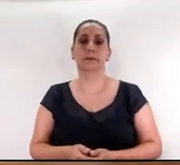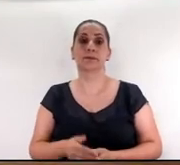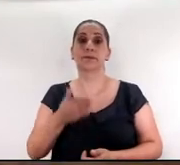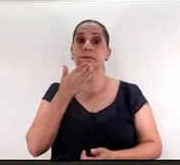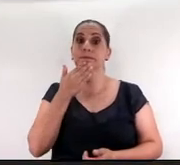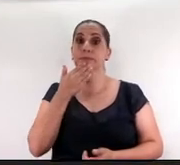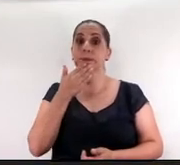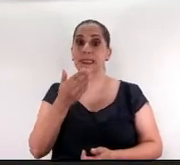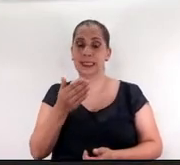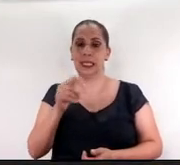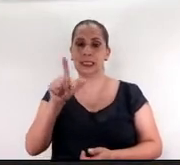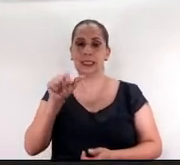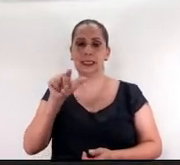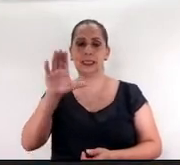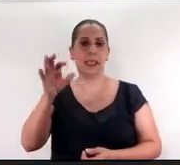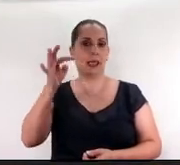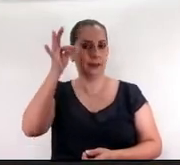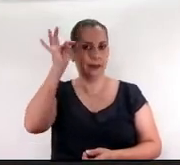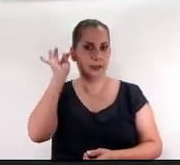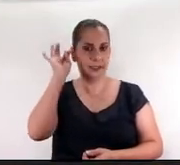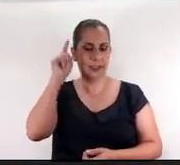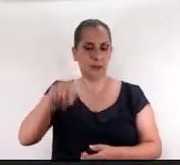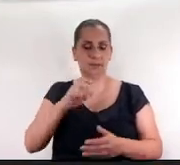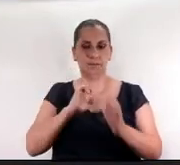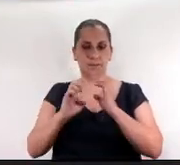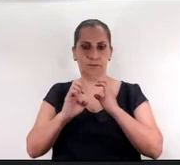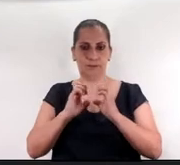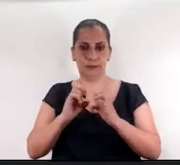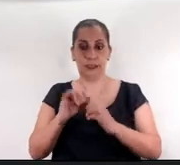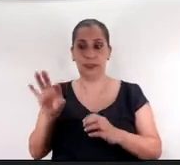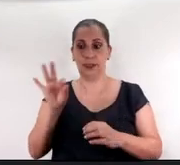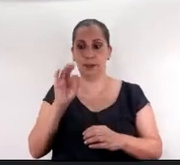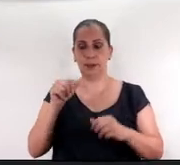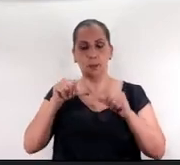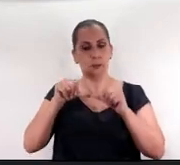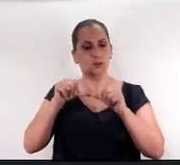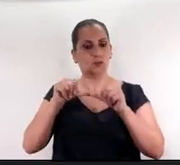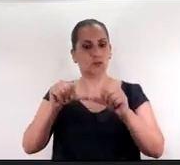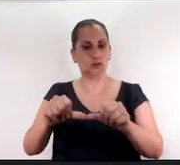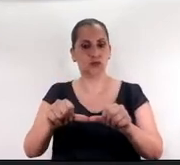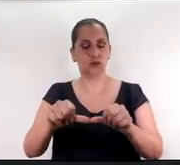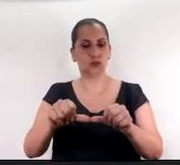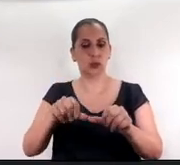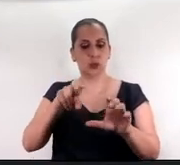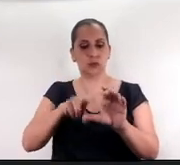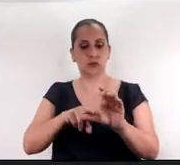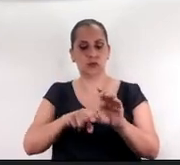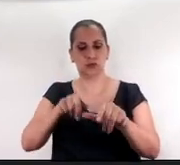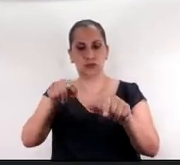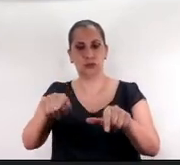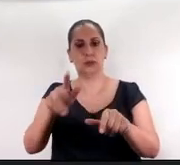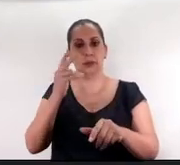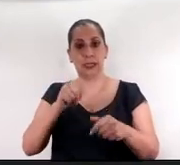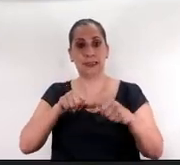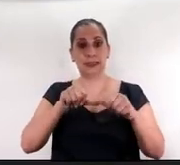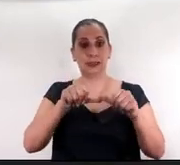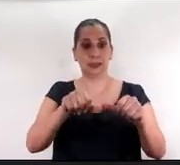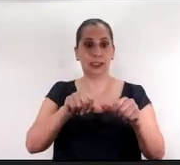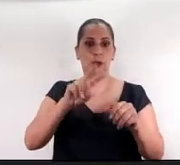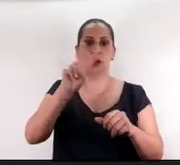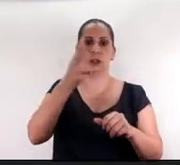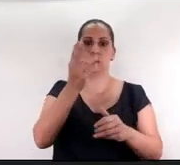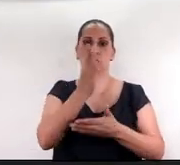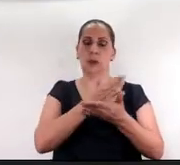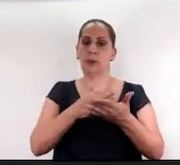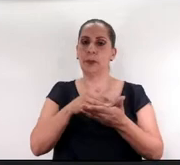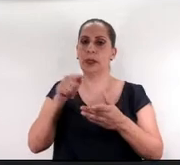Muchas gracias a la licenciada Teresita Cedeño por esta entrevista. La invitamos a continuar acompañándonos desde Butacas para continuar justamente con la